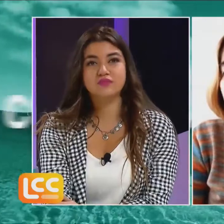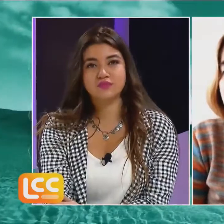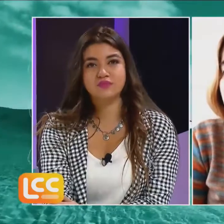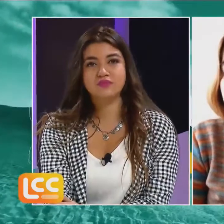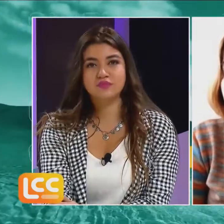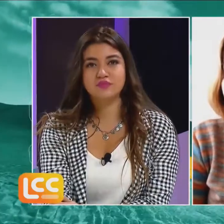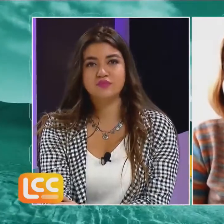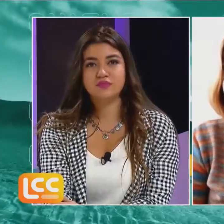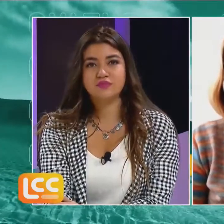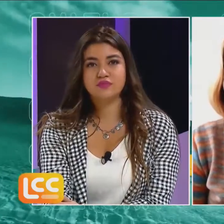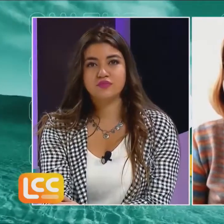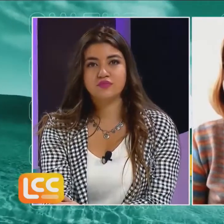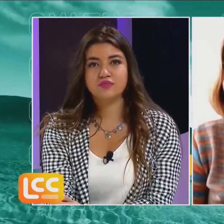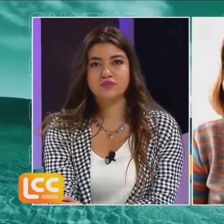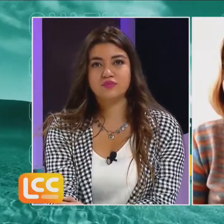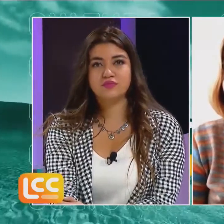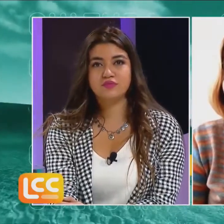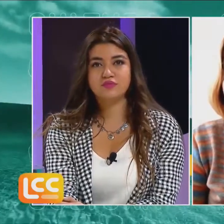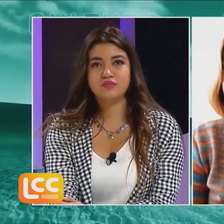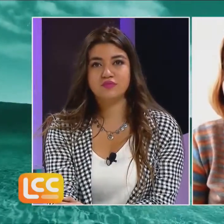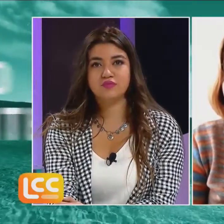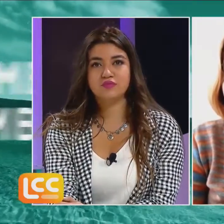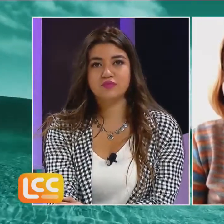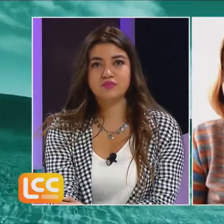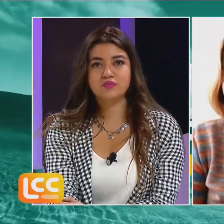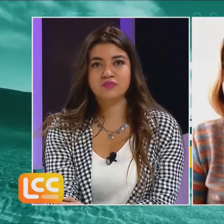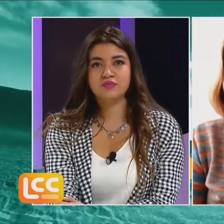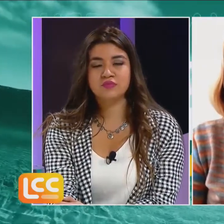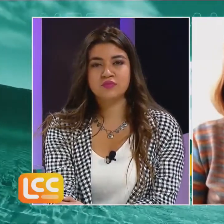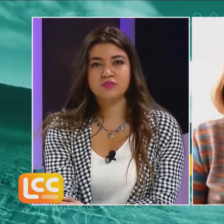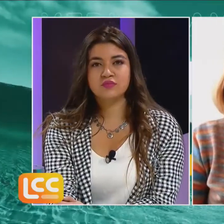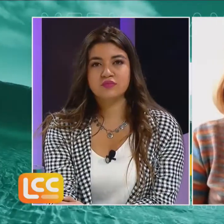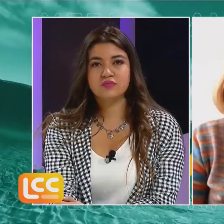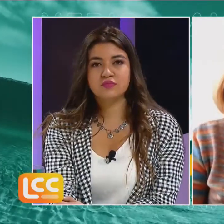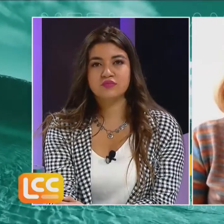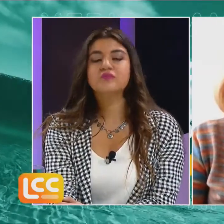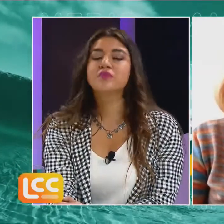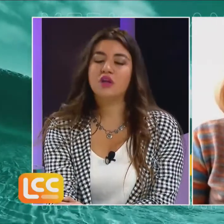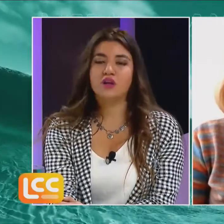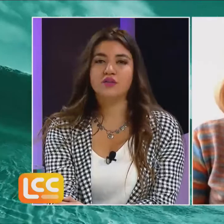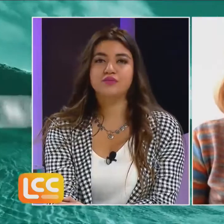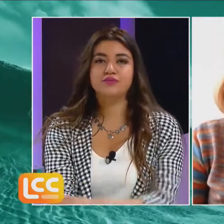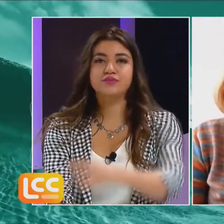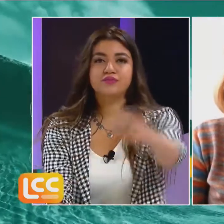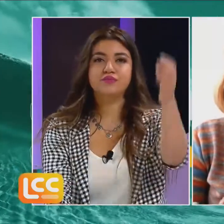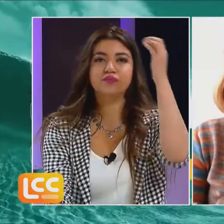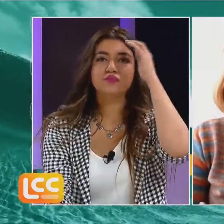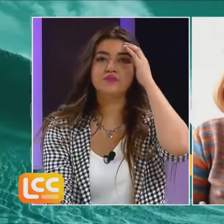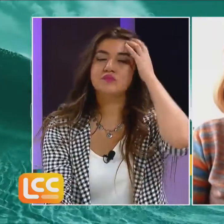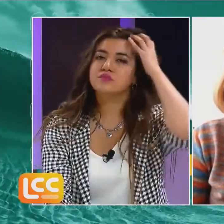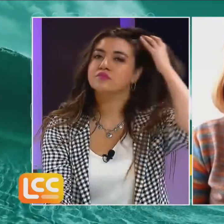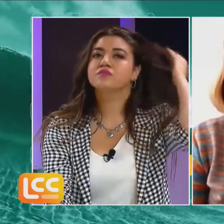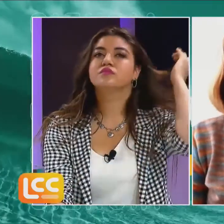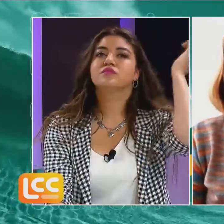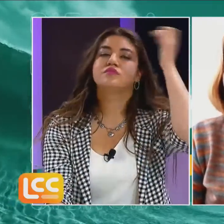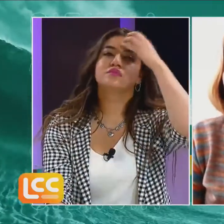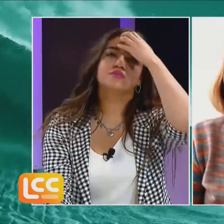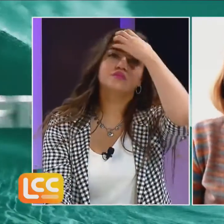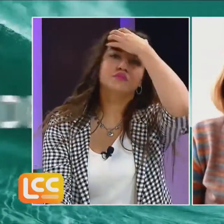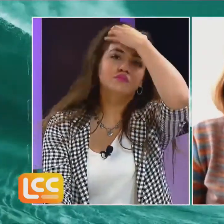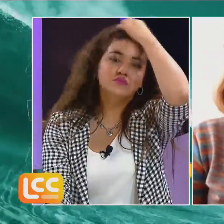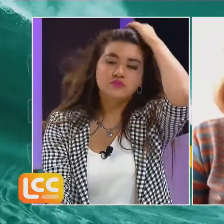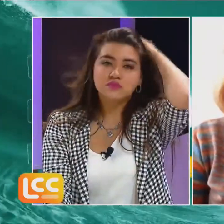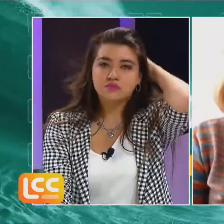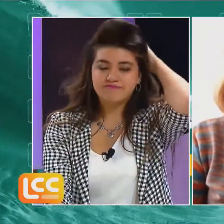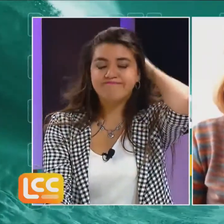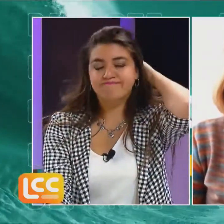infancia. No obstante, creo que aquí ha habido una falta desde el compromiso de la educación pública como derecho, en el sentido de la